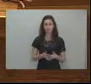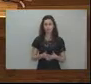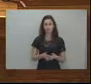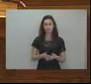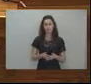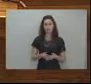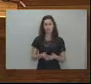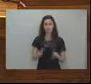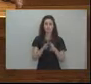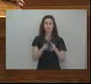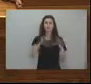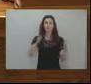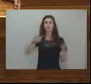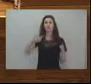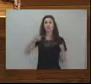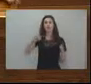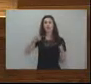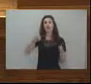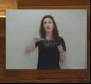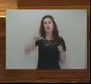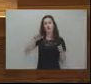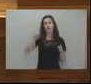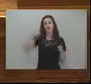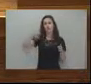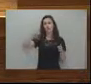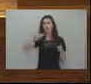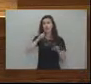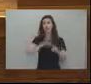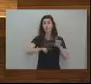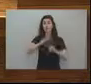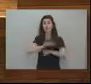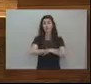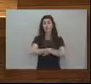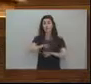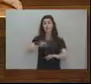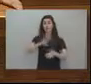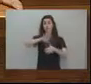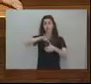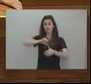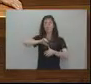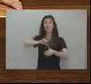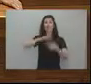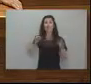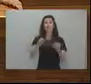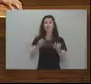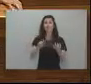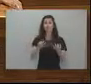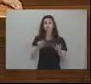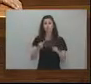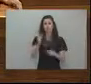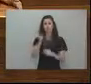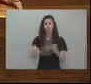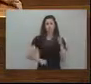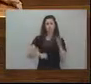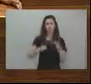hago una frase de Galeano, de Eduardo Galeano, que decía que el problema de los gobernantes que tenían en Latinoamérica era que eran gobernantes duros, dirigentes